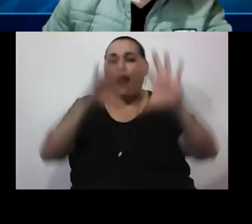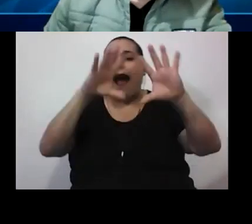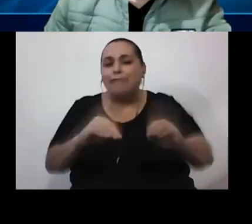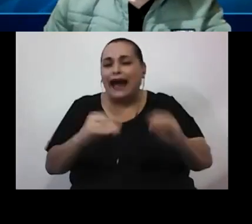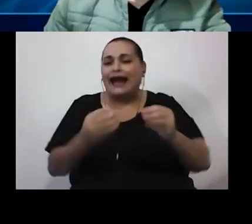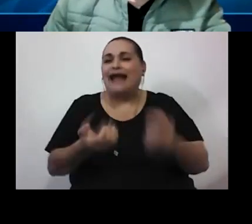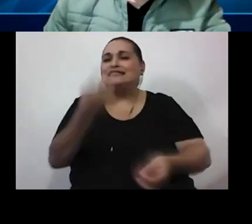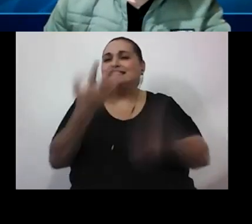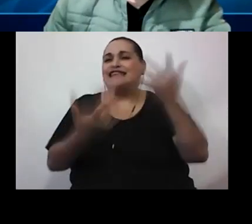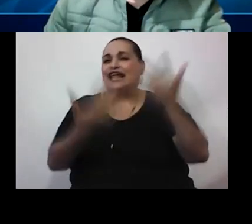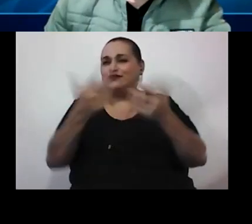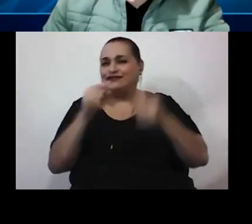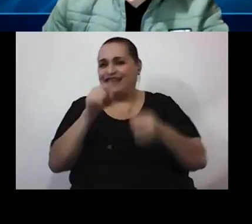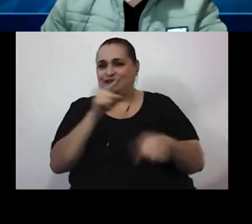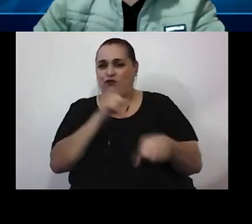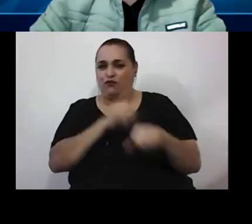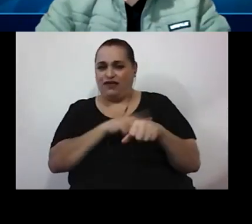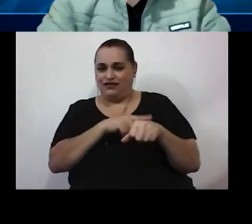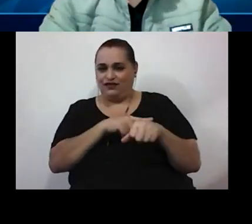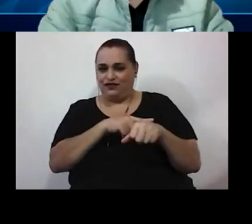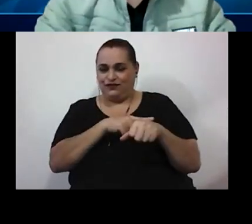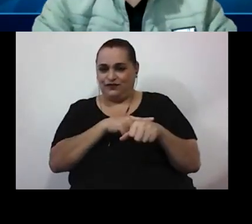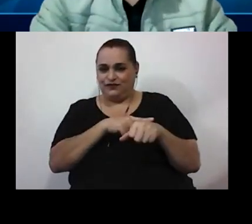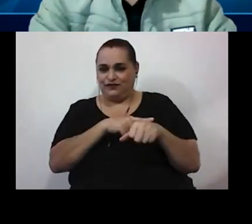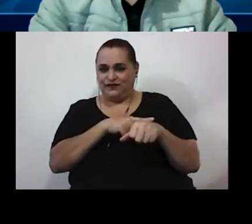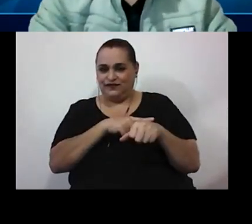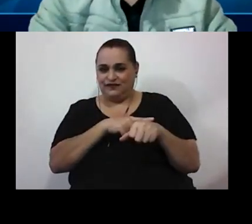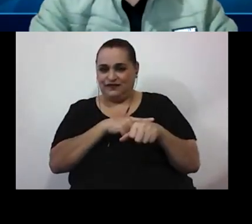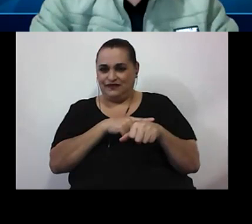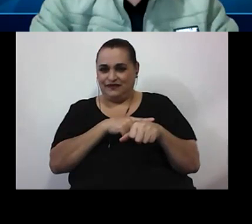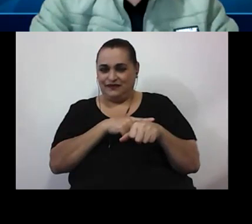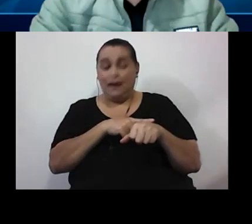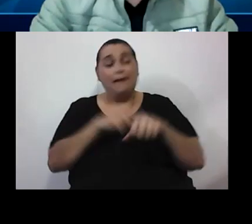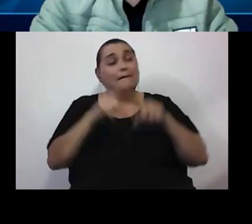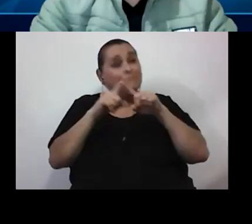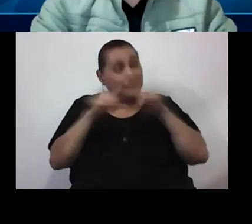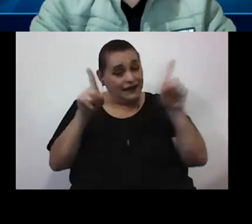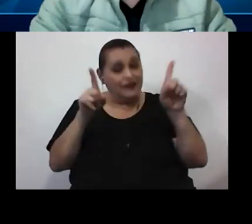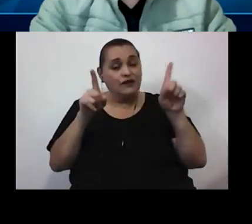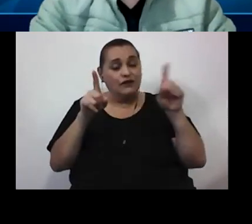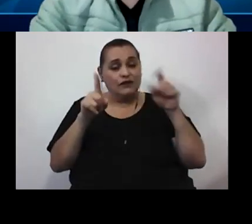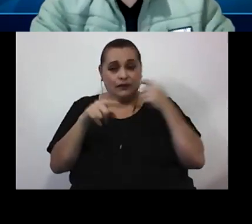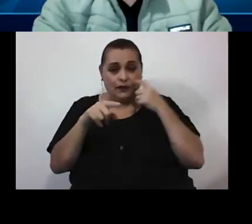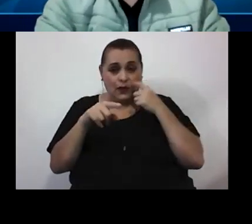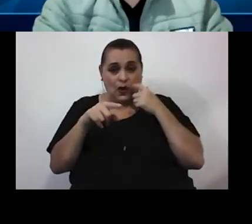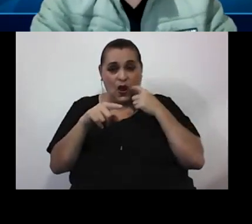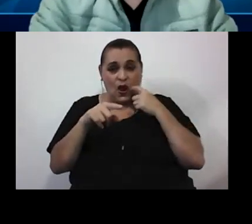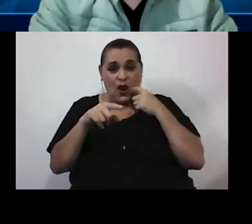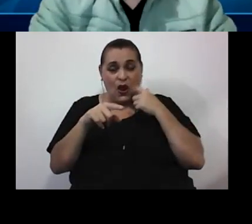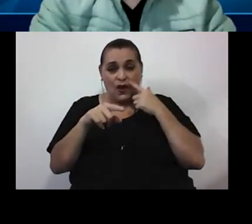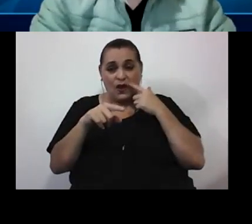en ese, en ese instante. Pero en